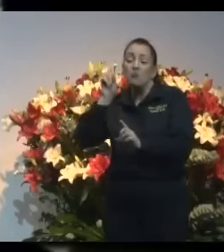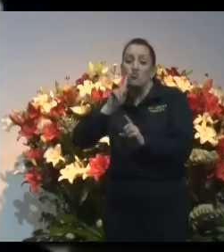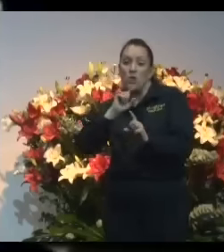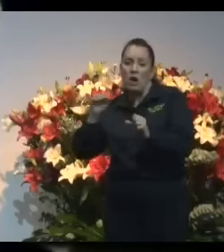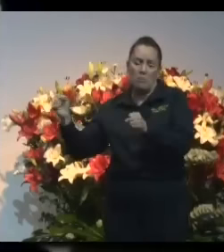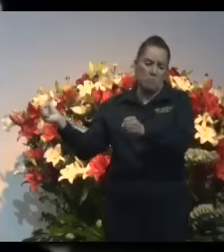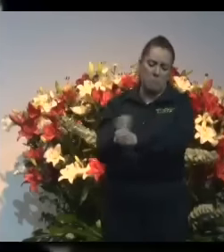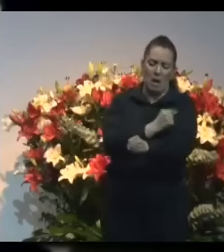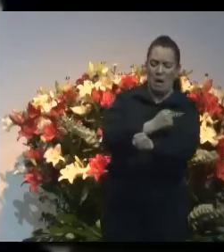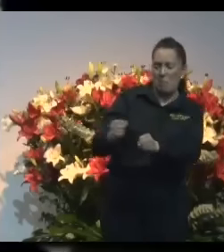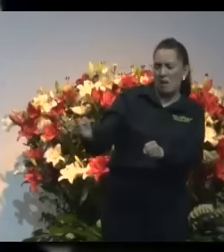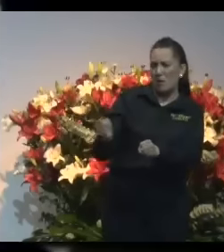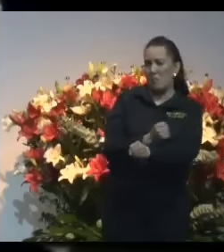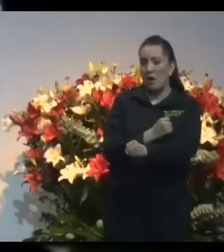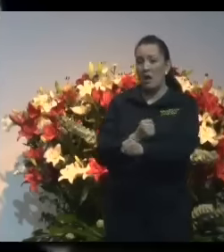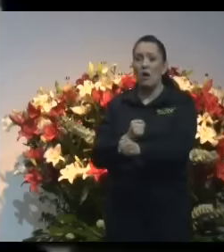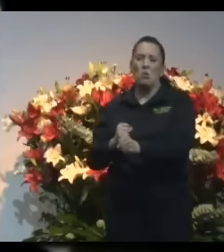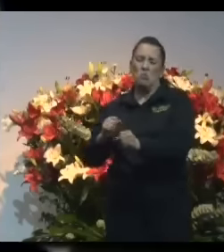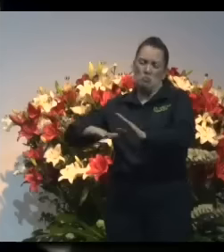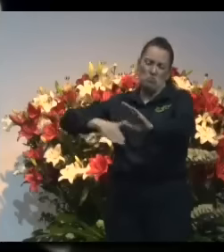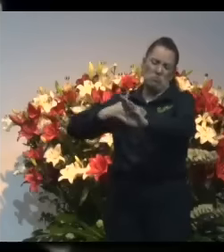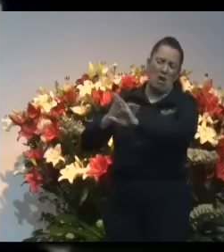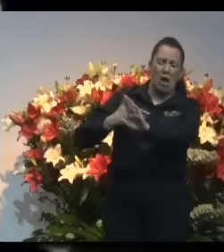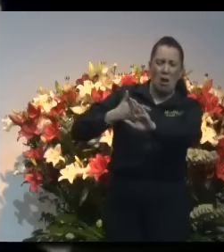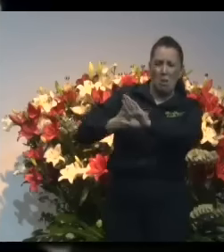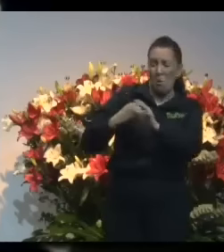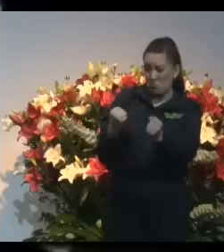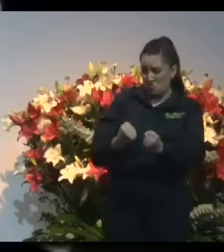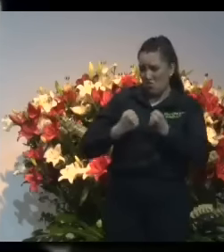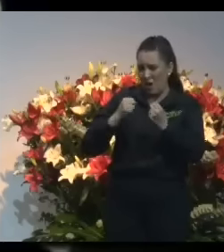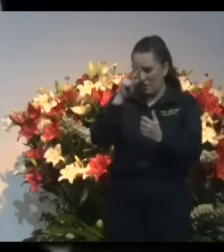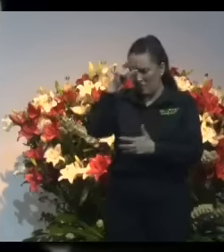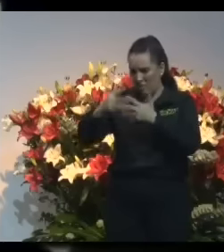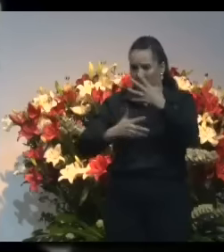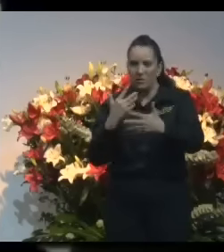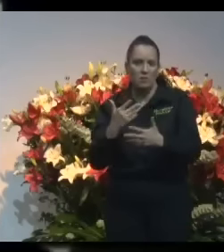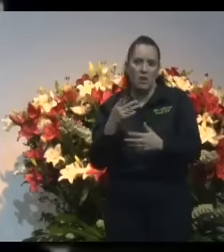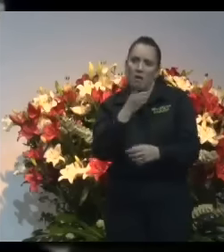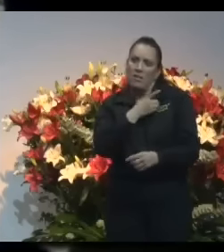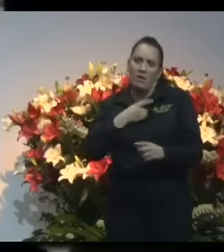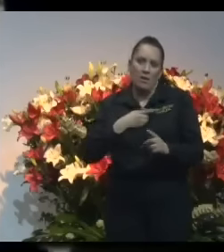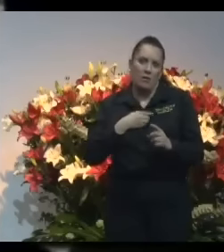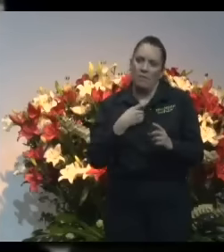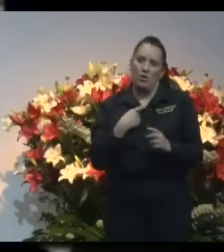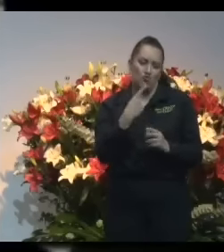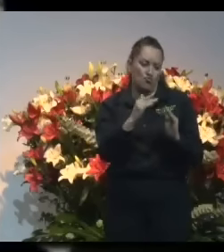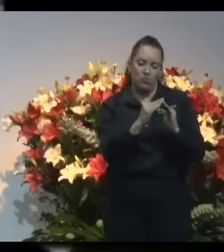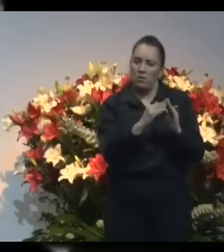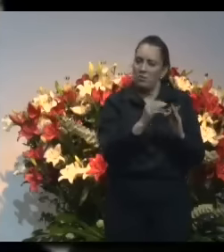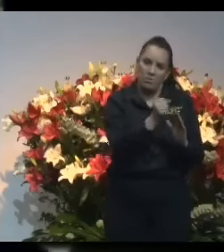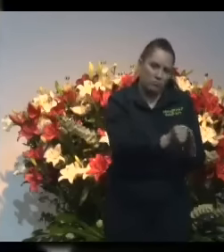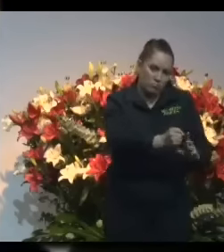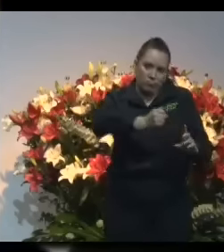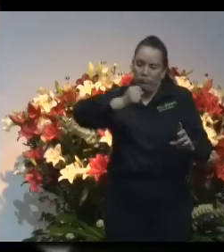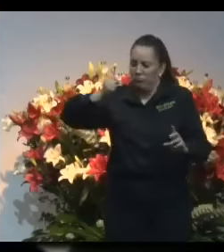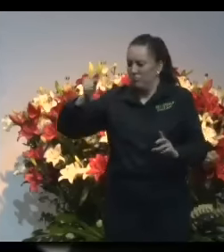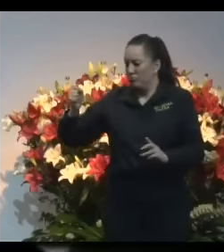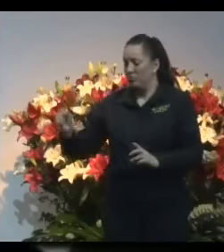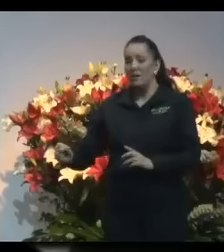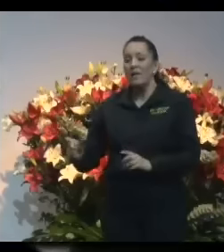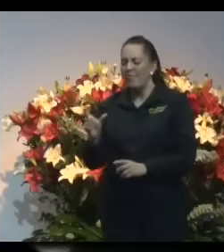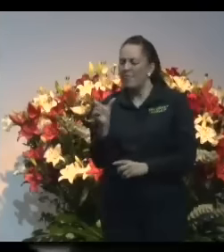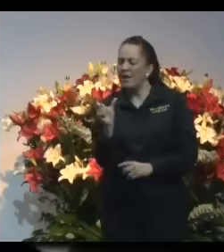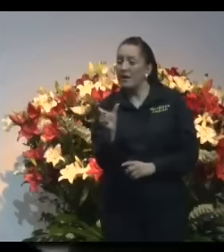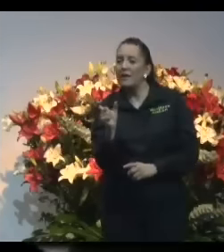sido sistemáticamente violentada, pues hay que sacarla de ese hogar. Y la manera de la tarjeta, pues es que ella sepa que va a tener un